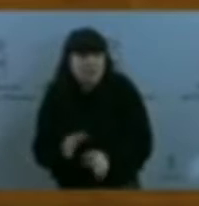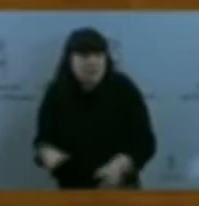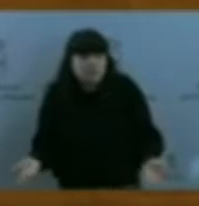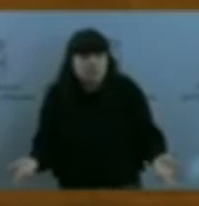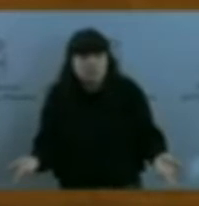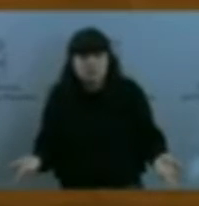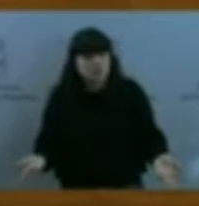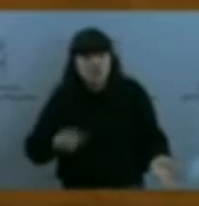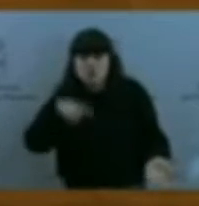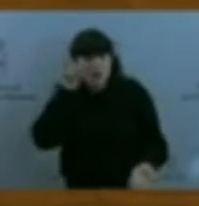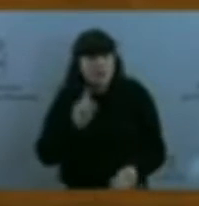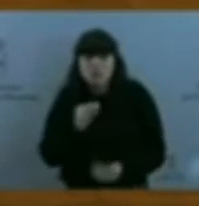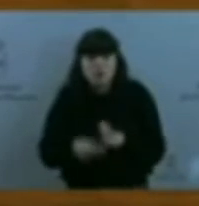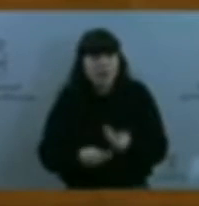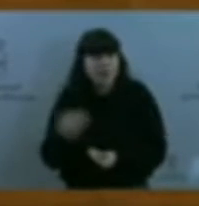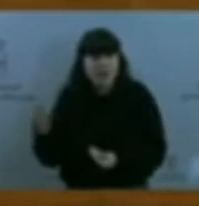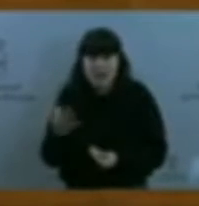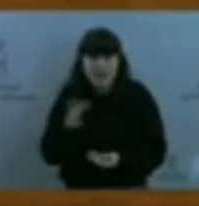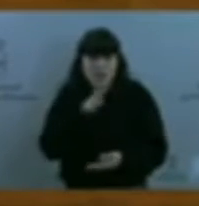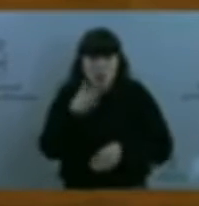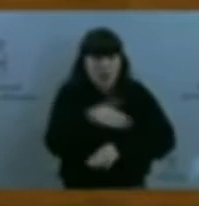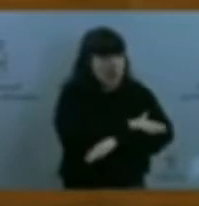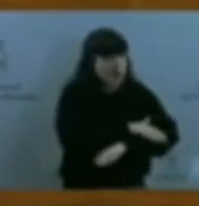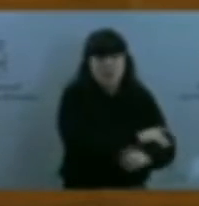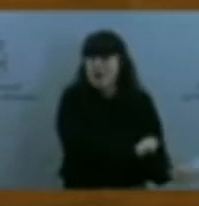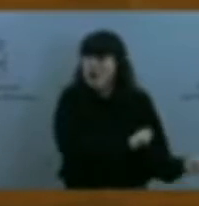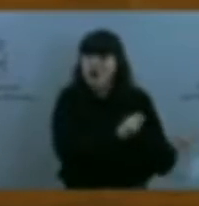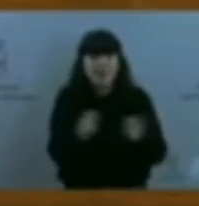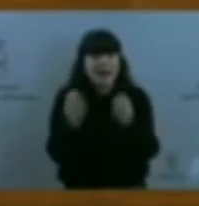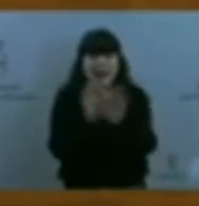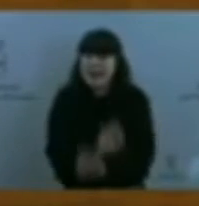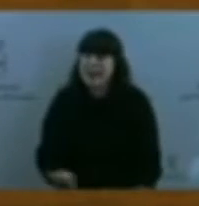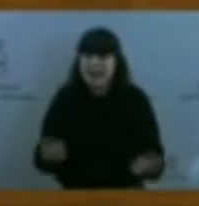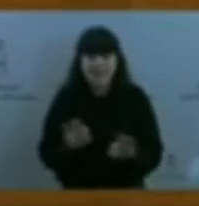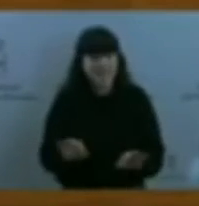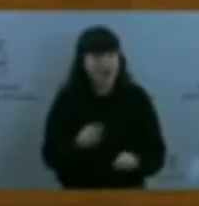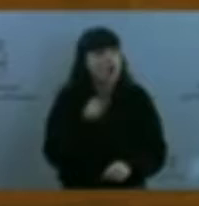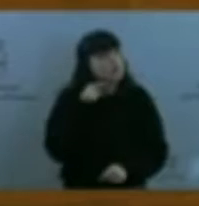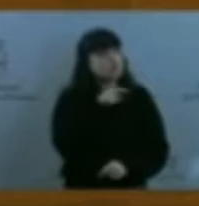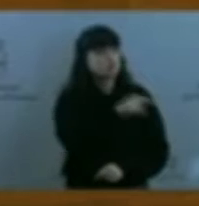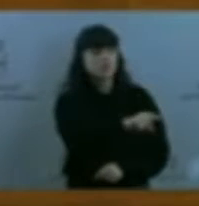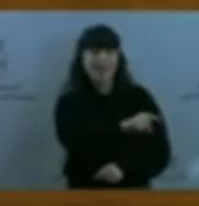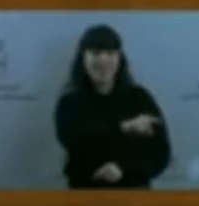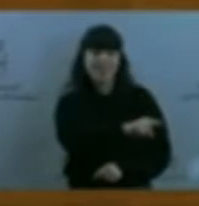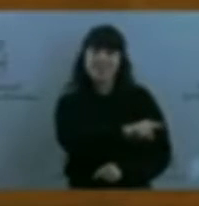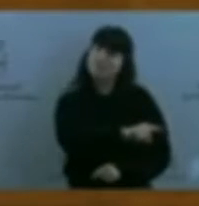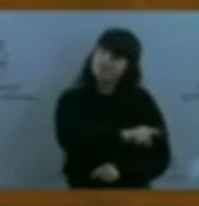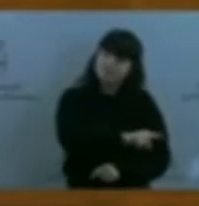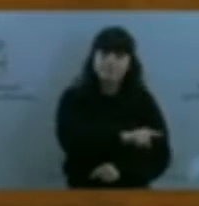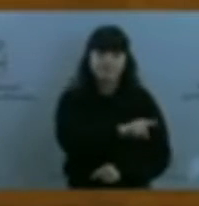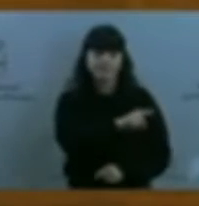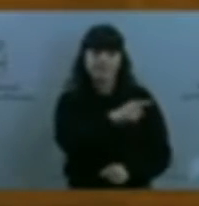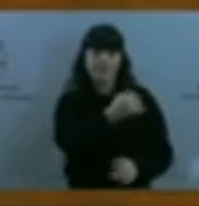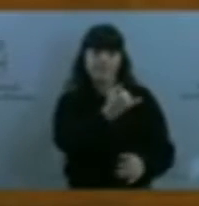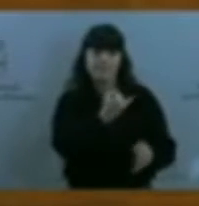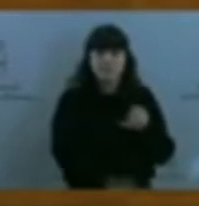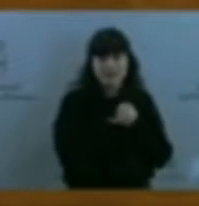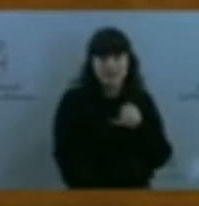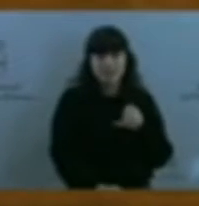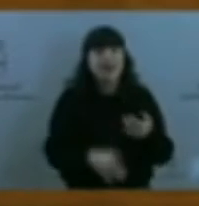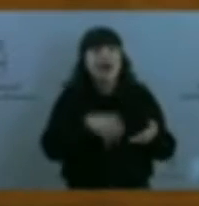sentido. Usted ha cometido, como mínimo, una imprudencia. ¿Qué hacemos ahora con las reclamaciones que puedan producirse? La imprudencia